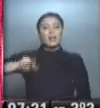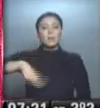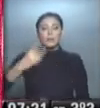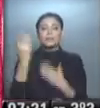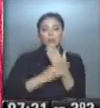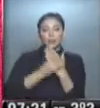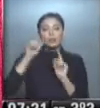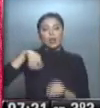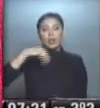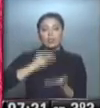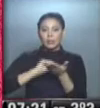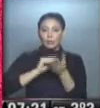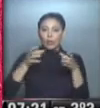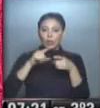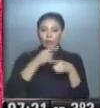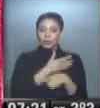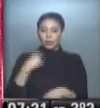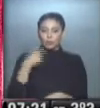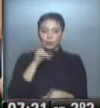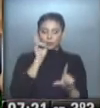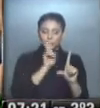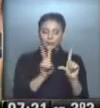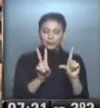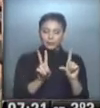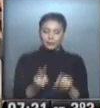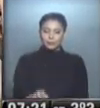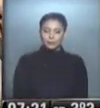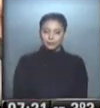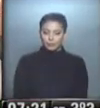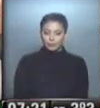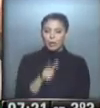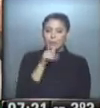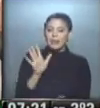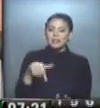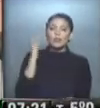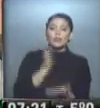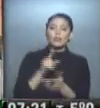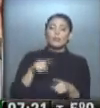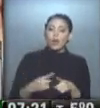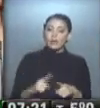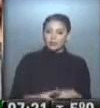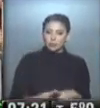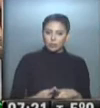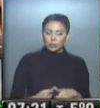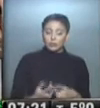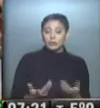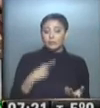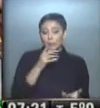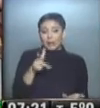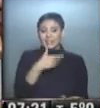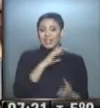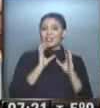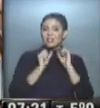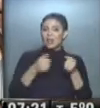y actual diputado del frente para la victoria roberto feletti parece que es un fallo político porque me parece que el secretario